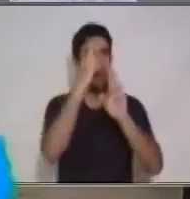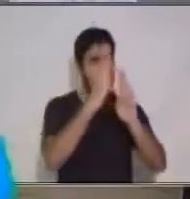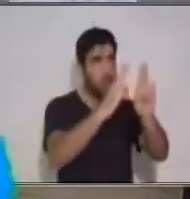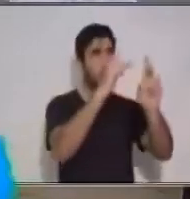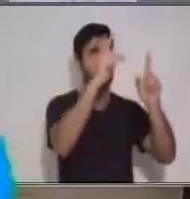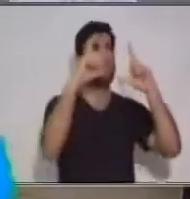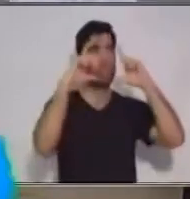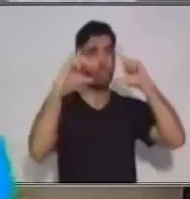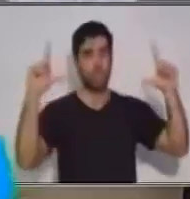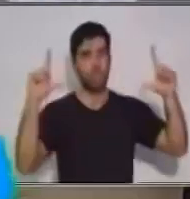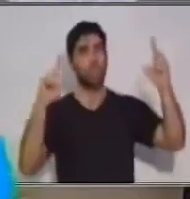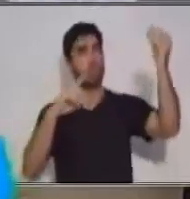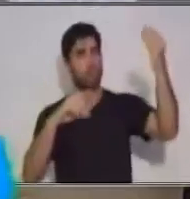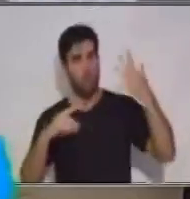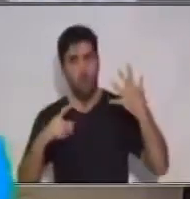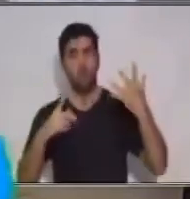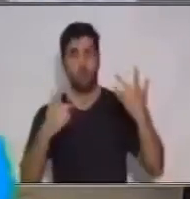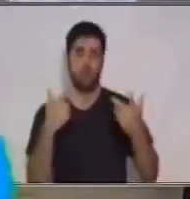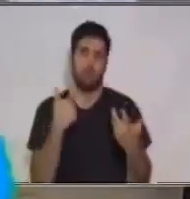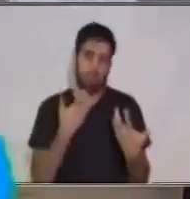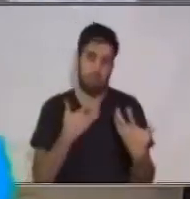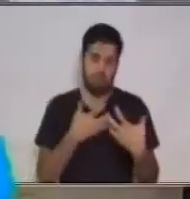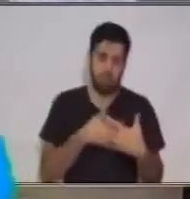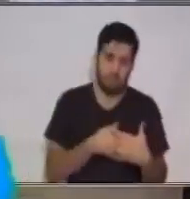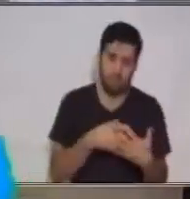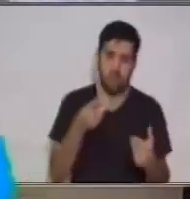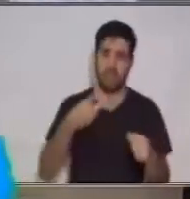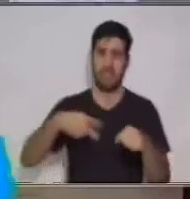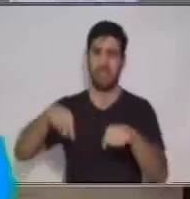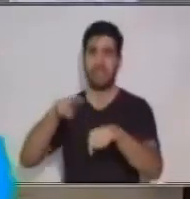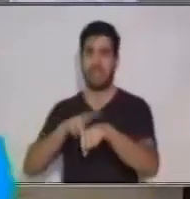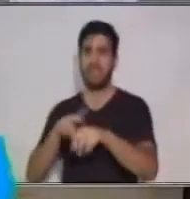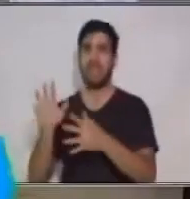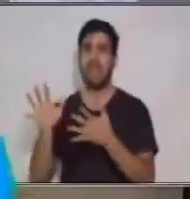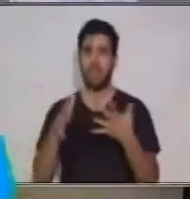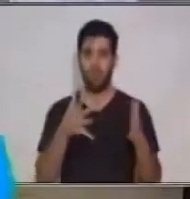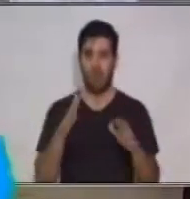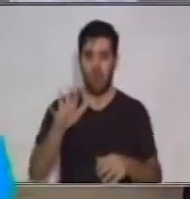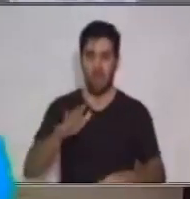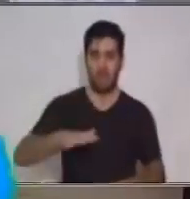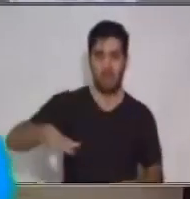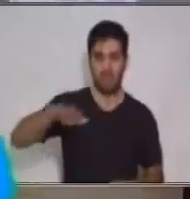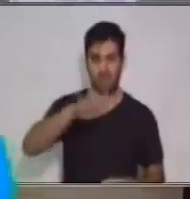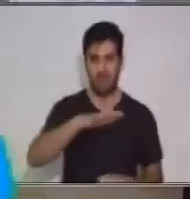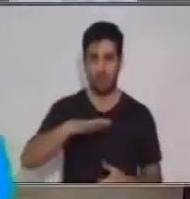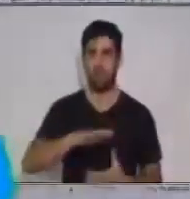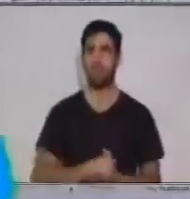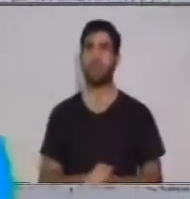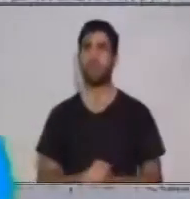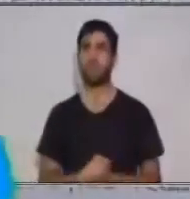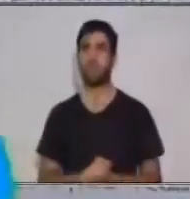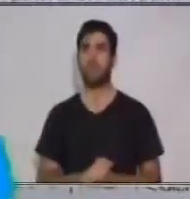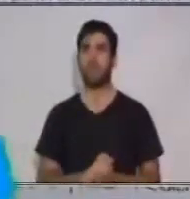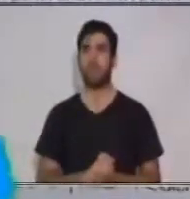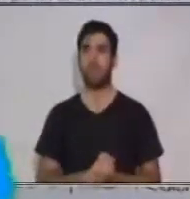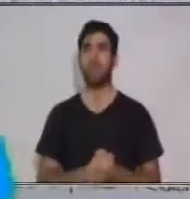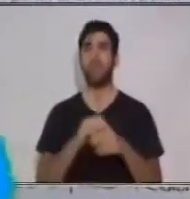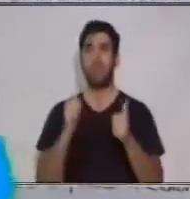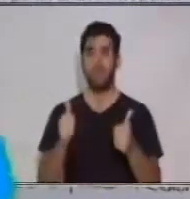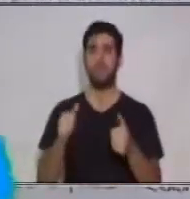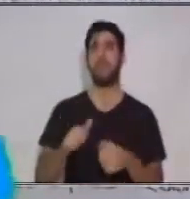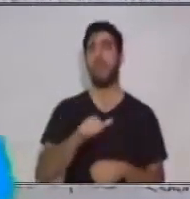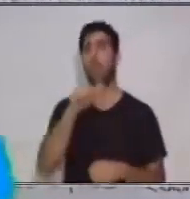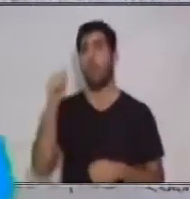o sea, eran muy apegados a la naturaleza. Entonces va en este contexto. Otra parte del contexto de